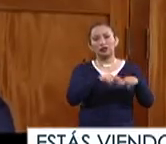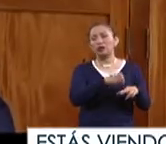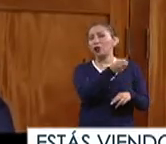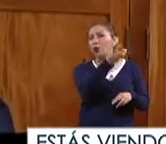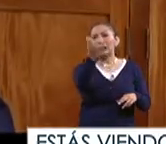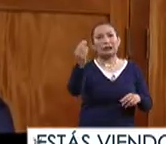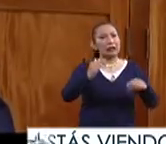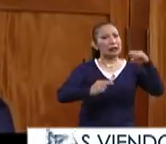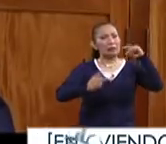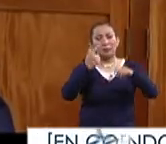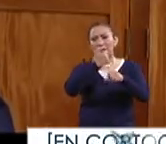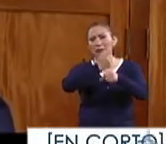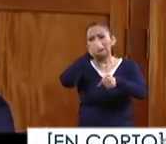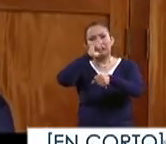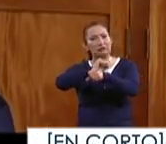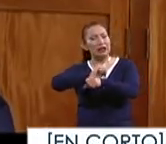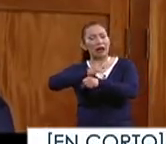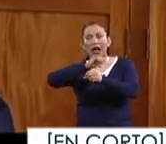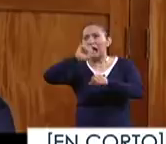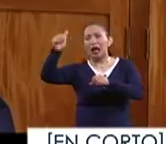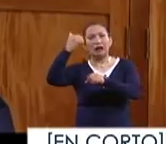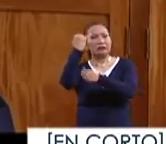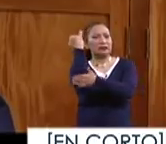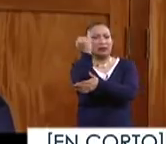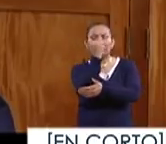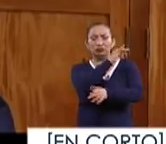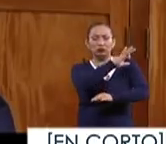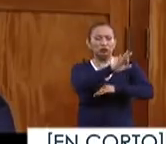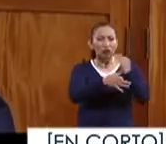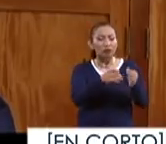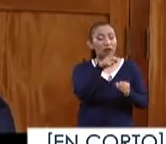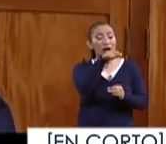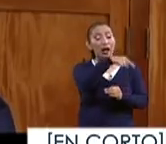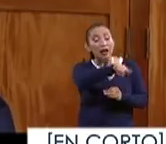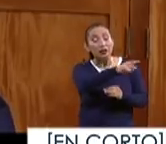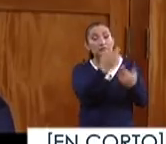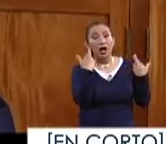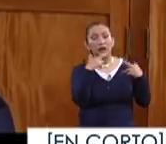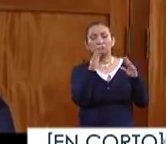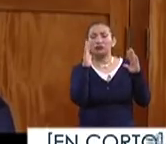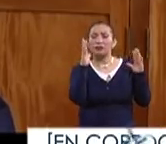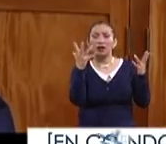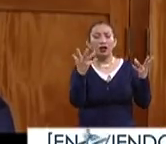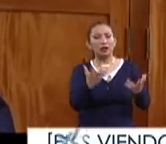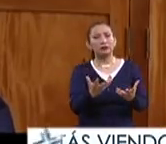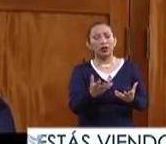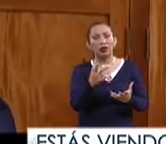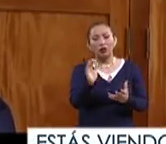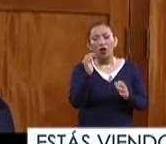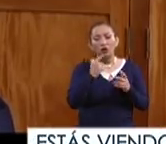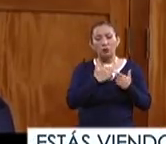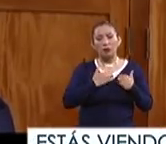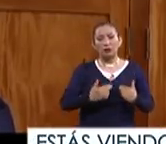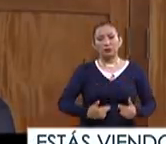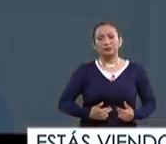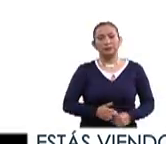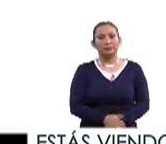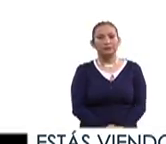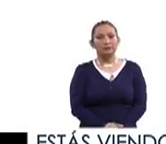de cualquier nivel, primaria, secundaria, hasta de kinder. Lo que hacen es extraordinario con los seres